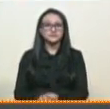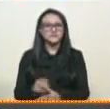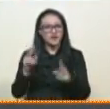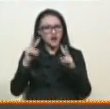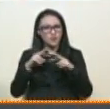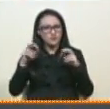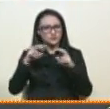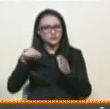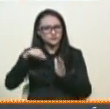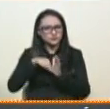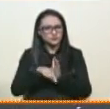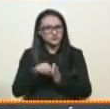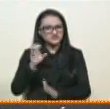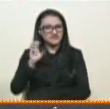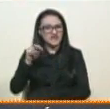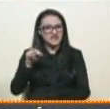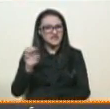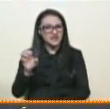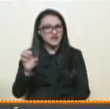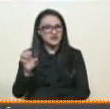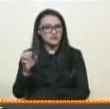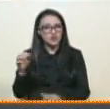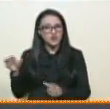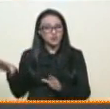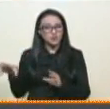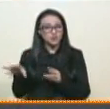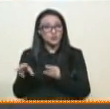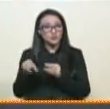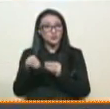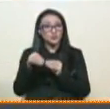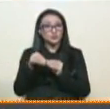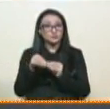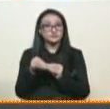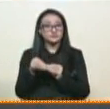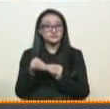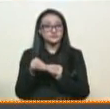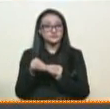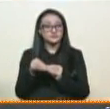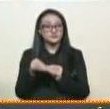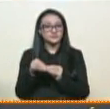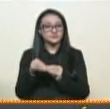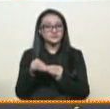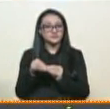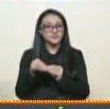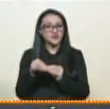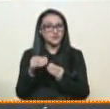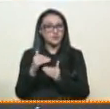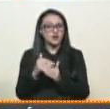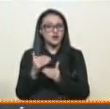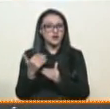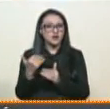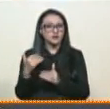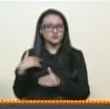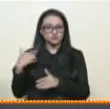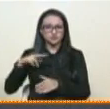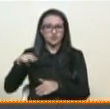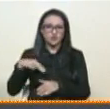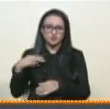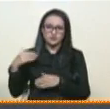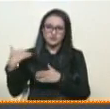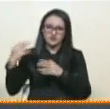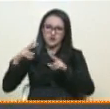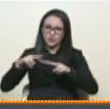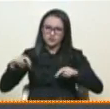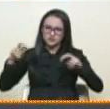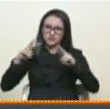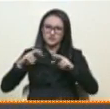auditoría del registro electoral, digamos que es como un acumulado, por decirlo de alguna manera, ¿no? O sea, nosotros tenemos, periódicamente se hacen auditorías